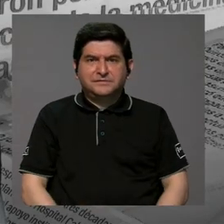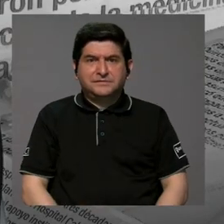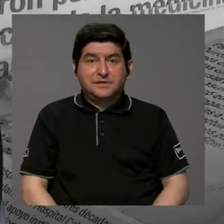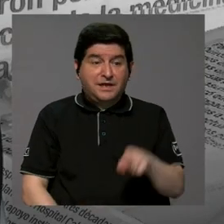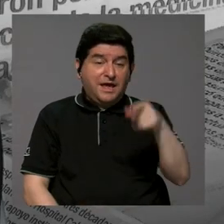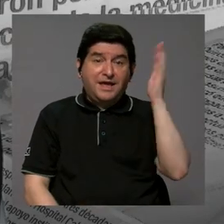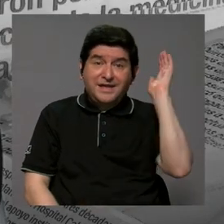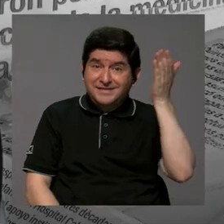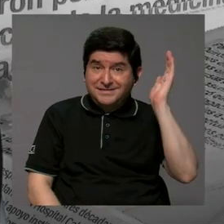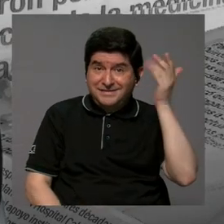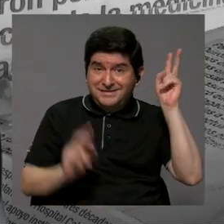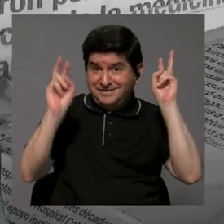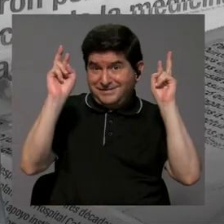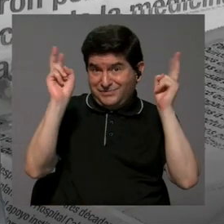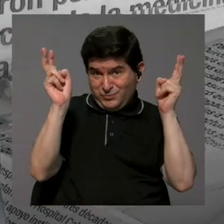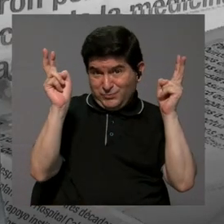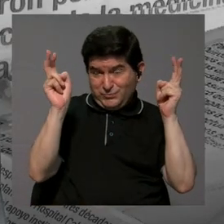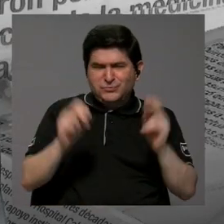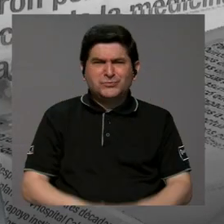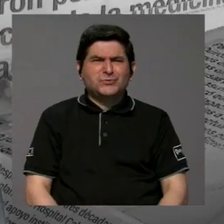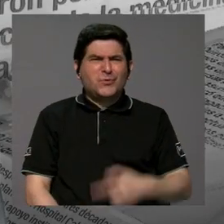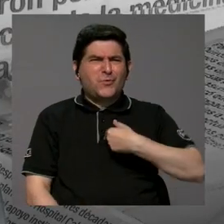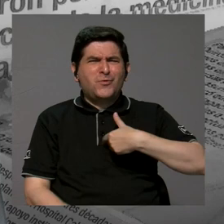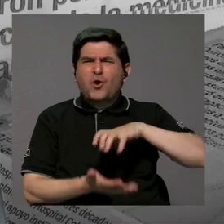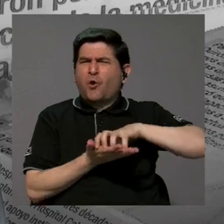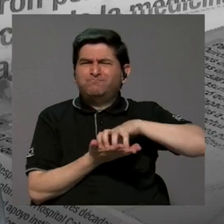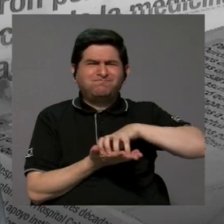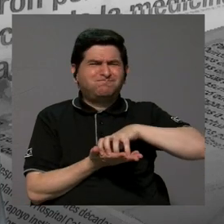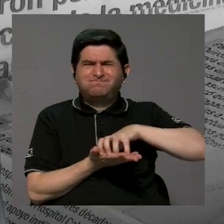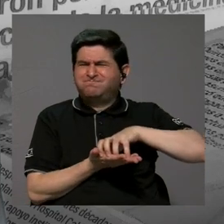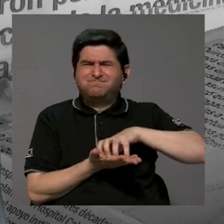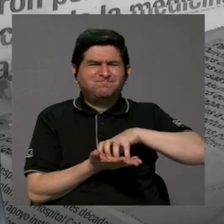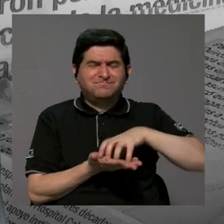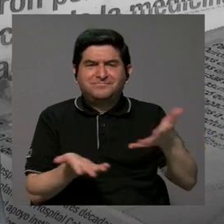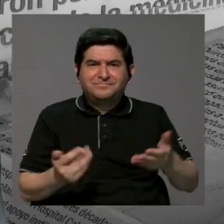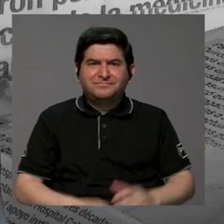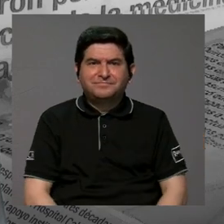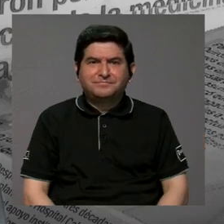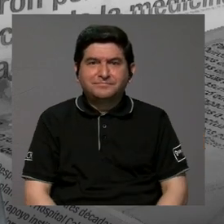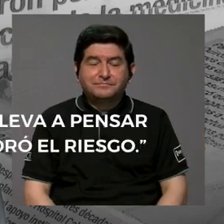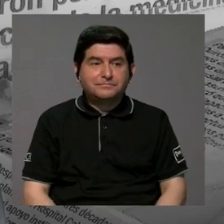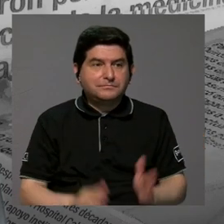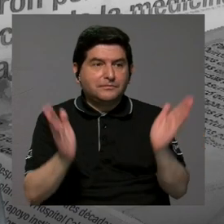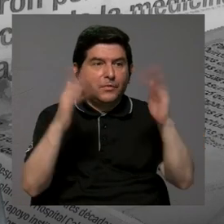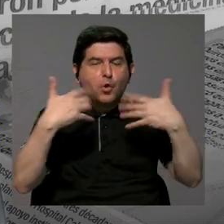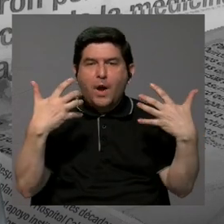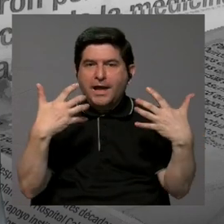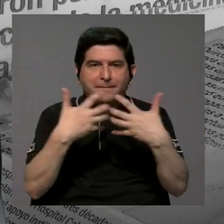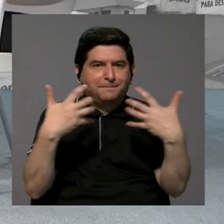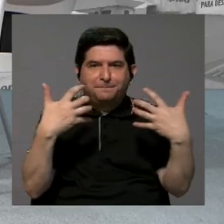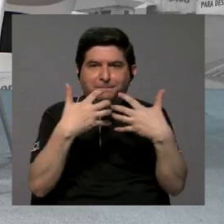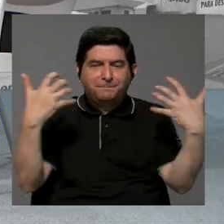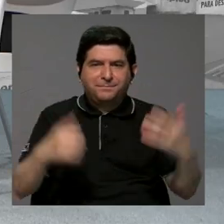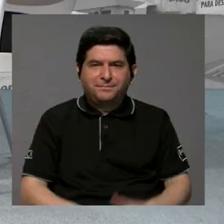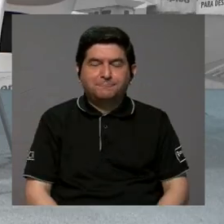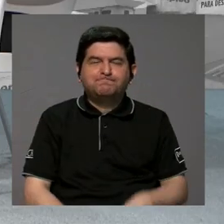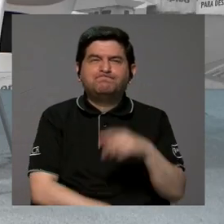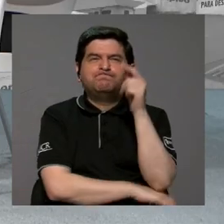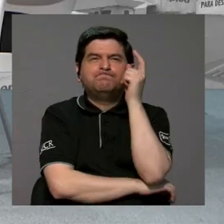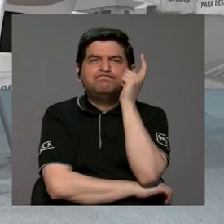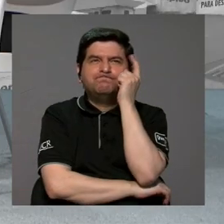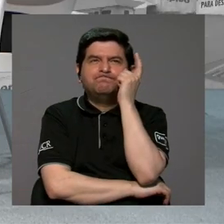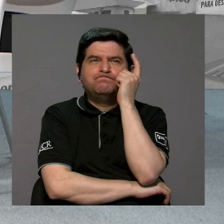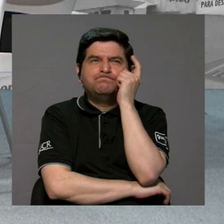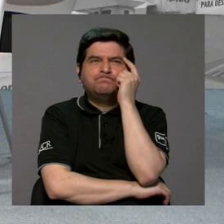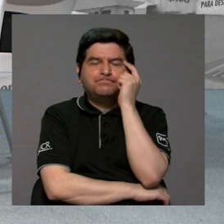esos cambios en el discurso lo hacen a uno dudar, ¿verdad? Lo hacen a uno dudar porque no hay consistencia, lo que nos lleva a pensar